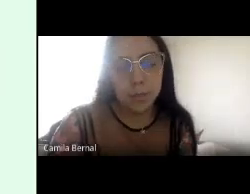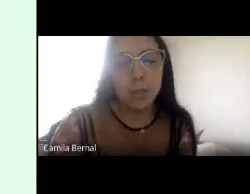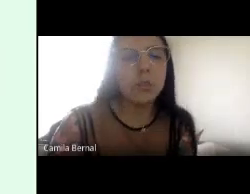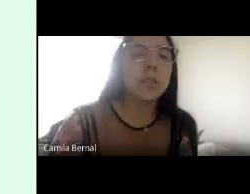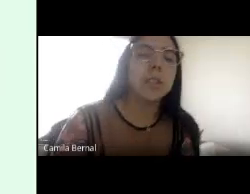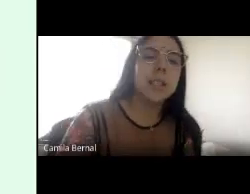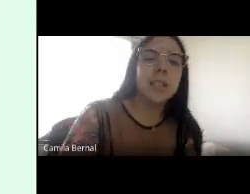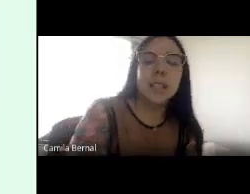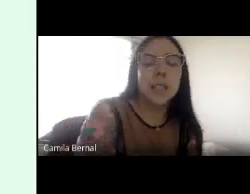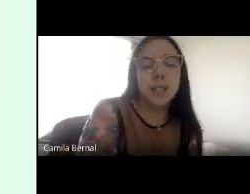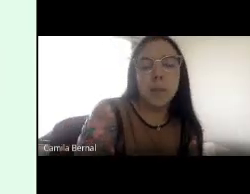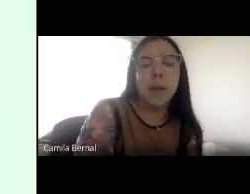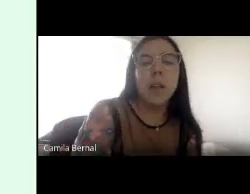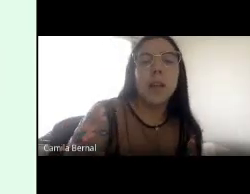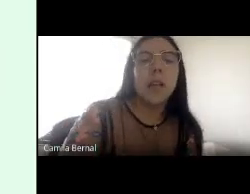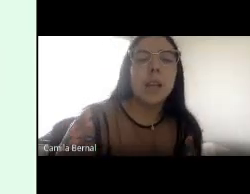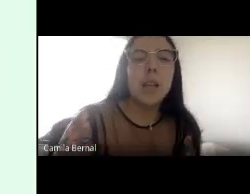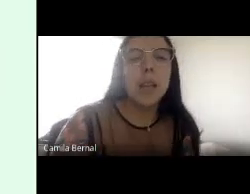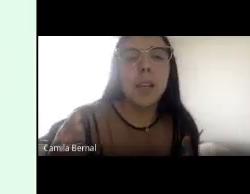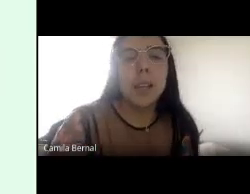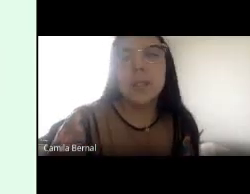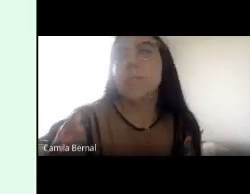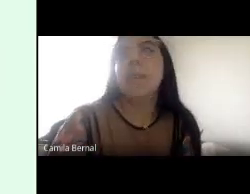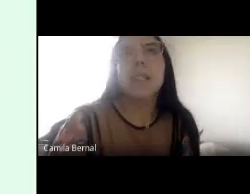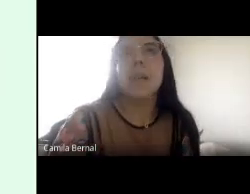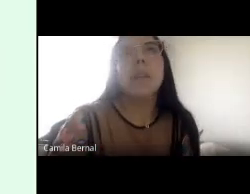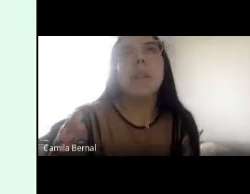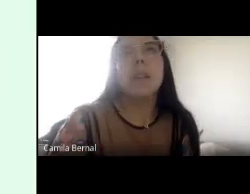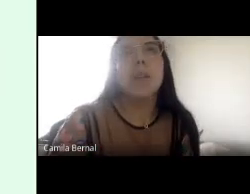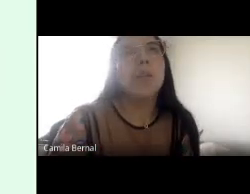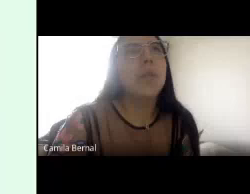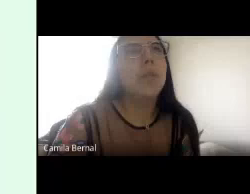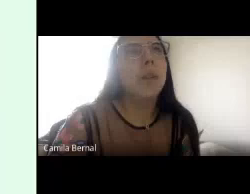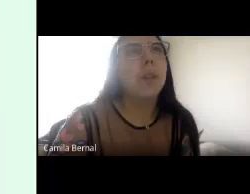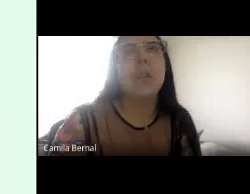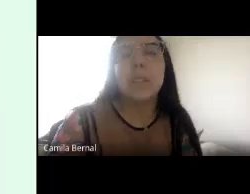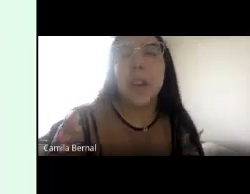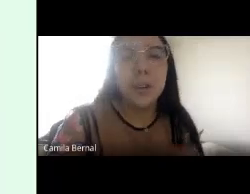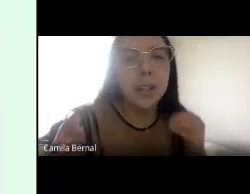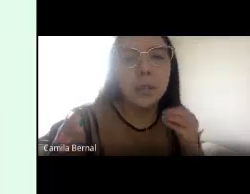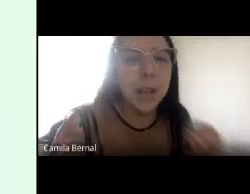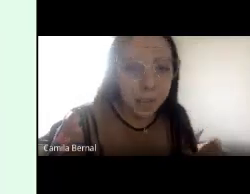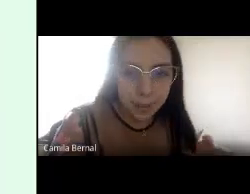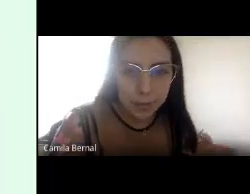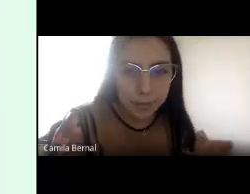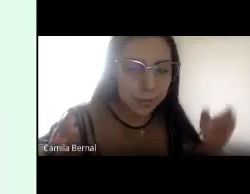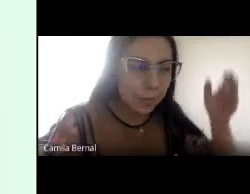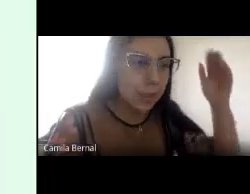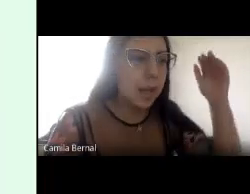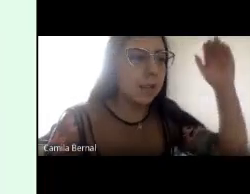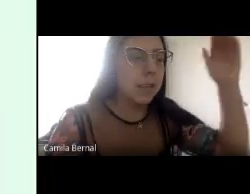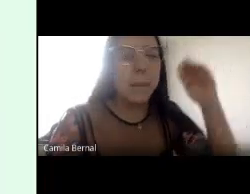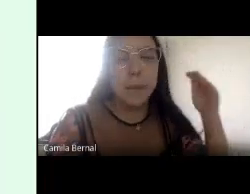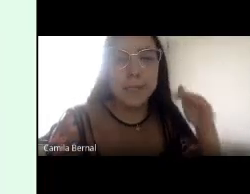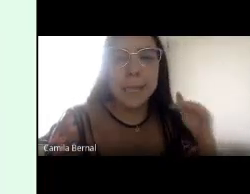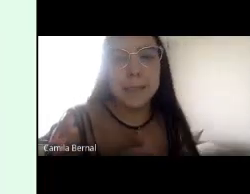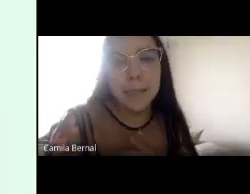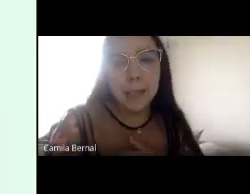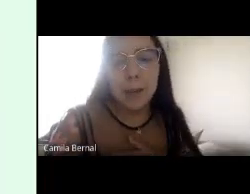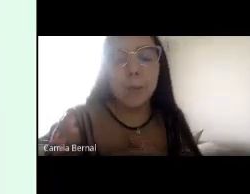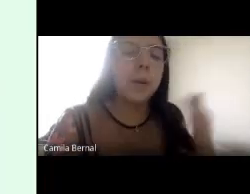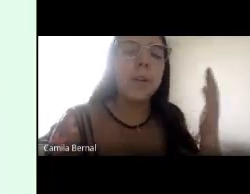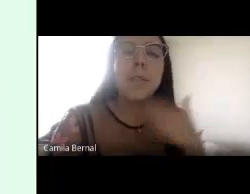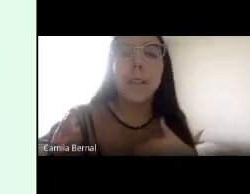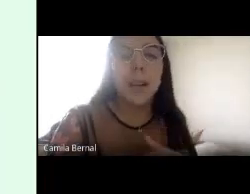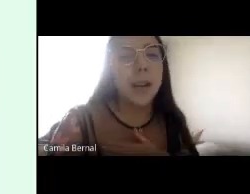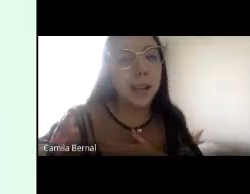naturaleza. Entonces, este sistema es básicamente como en un estado natural, las capas de la